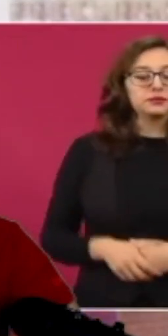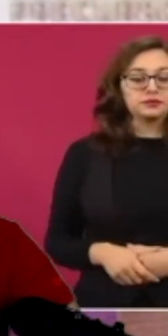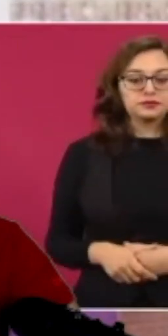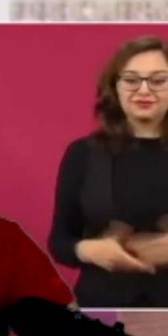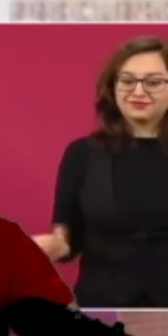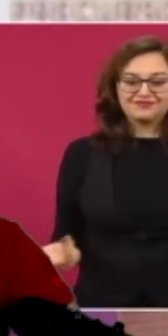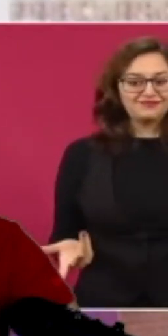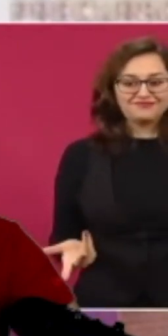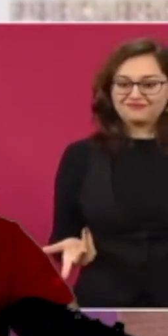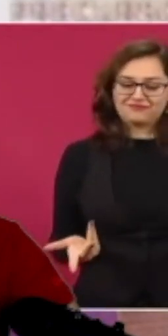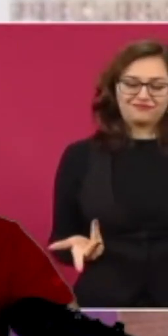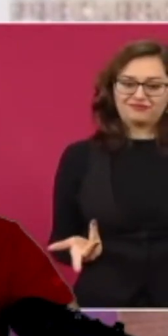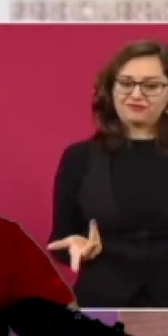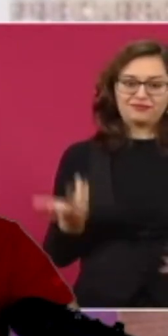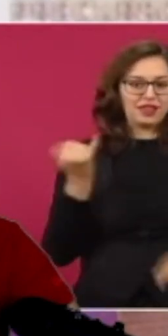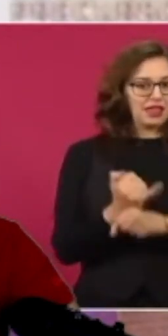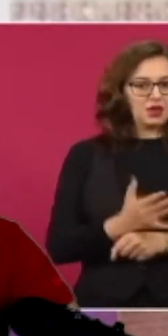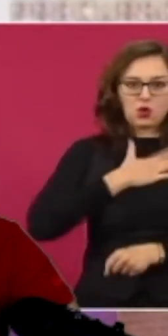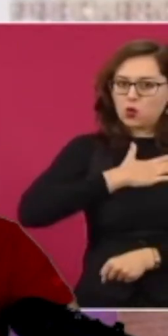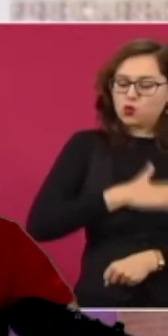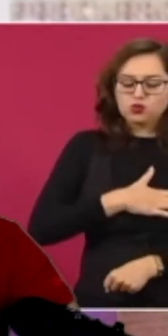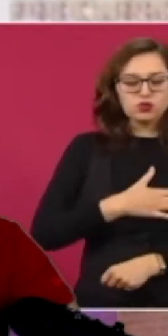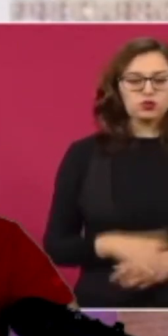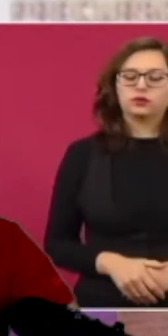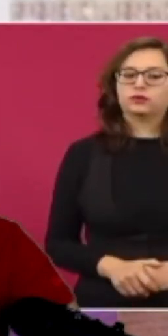Eso es totalmente injusto.